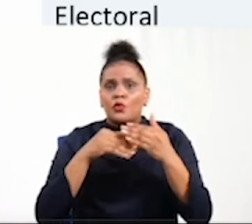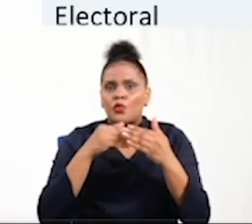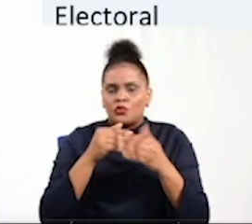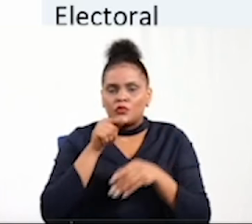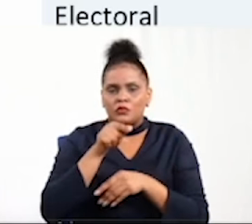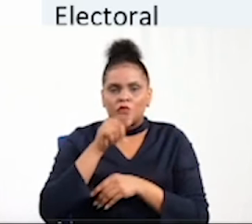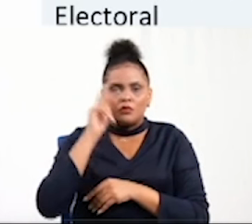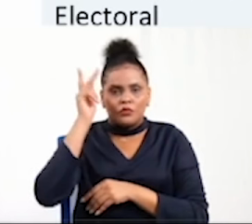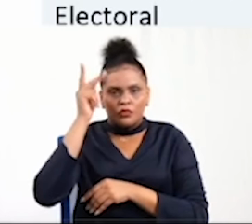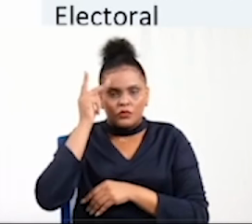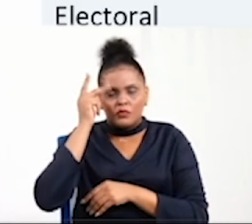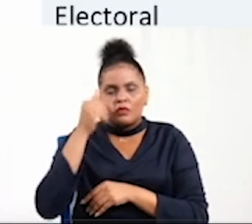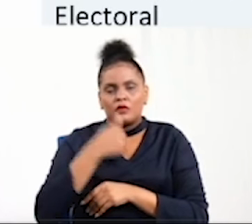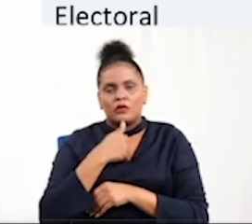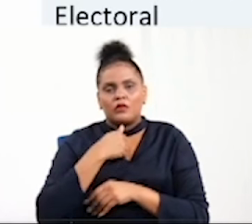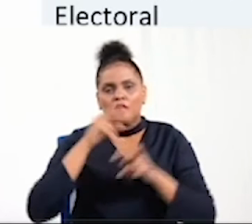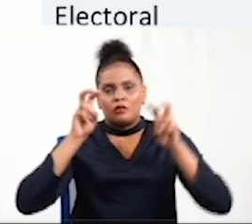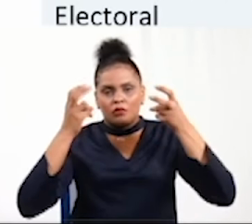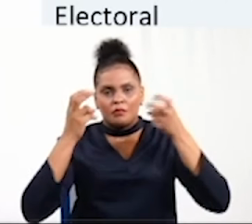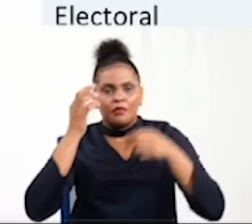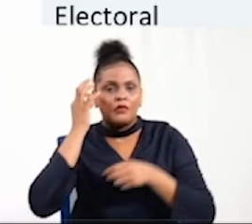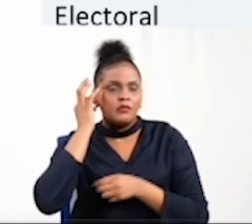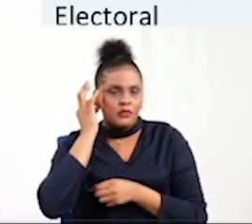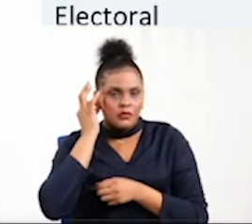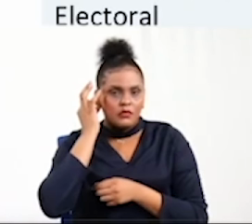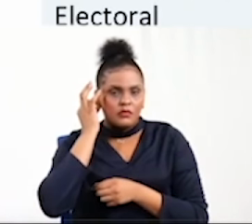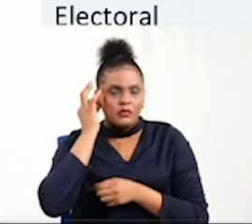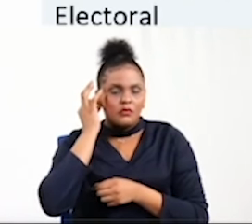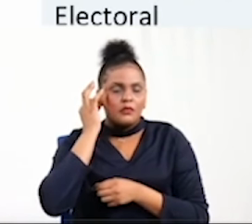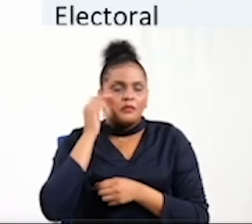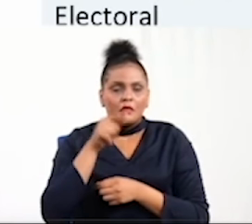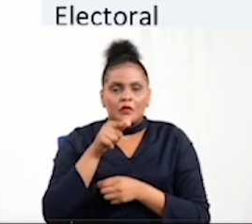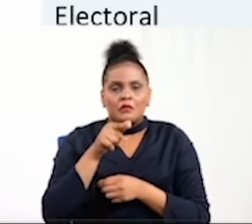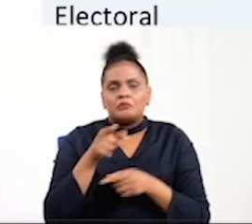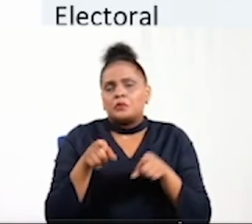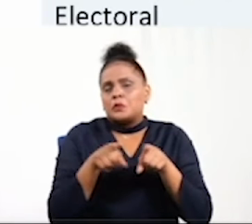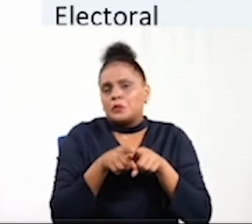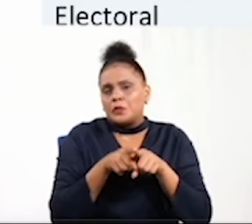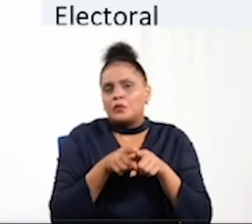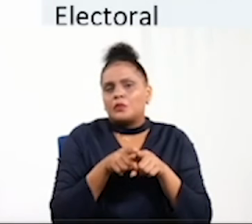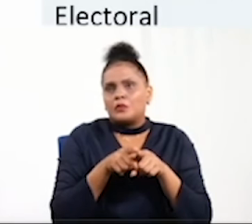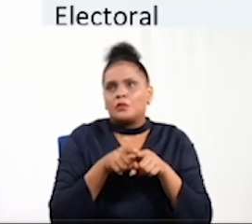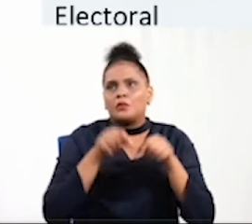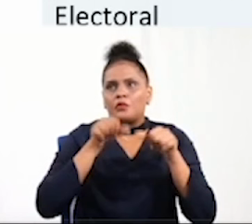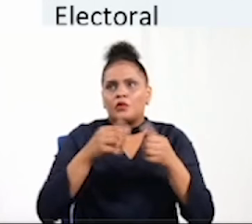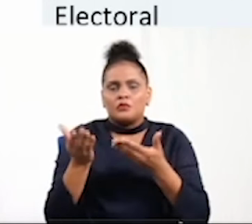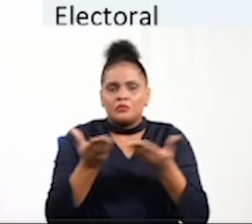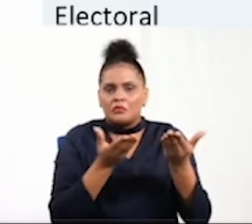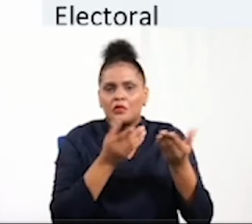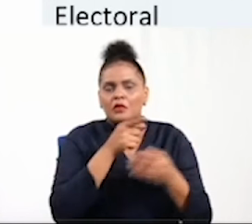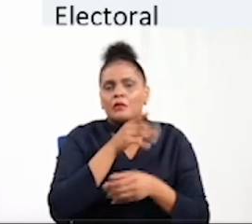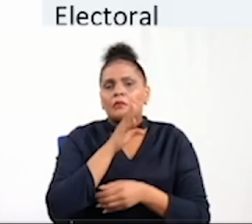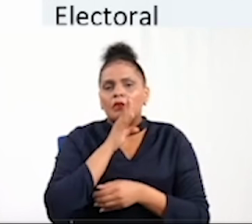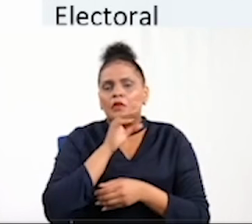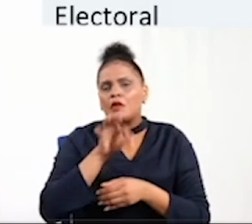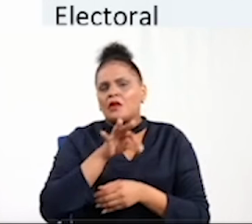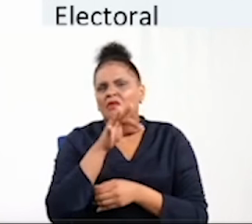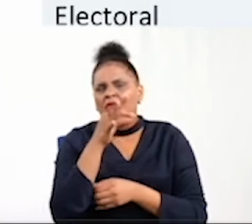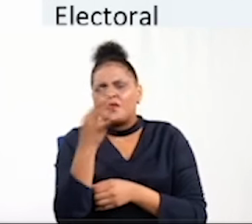donde se define mucho no desde la actuación de organización política y en el caso panameño se da la paradoja que reforma tras reforma